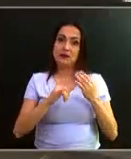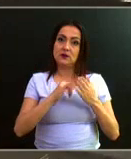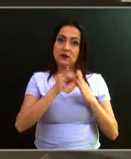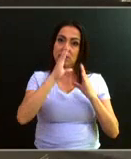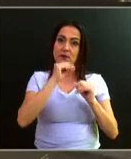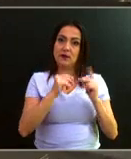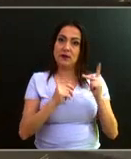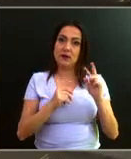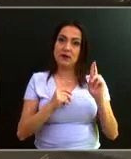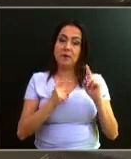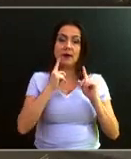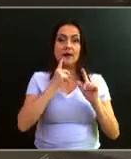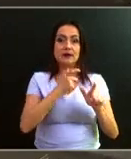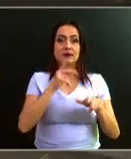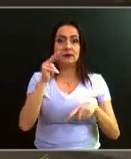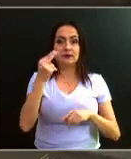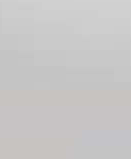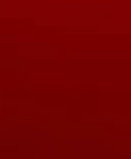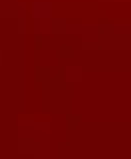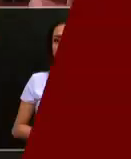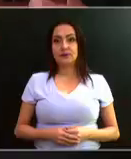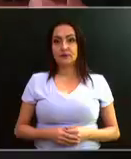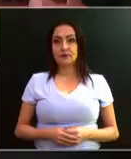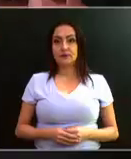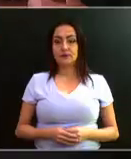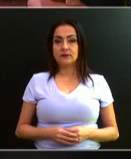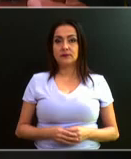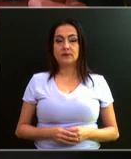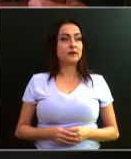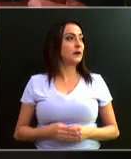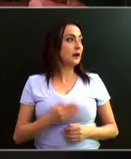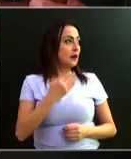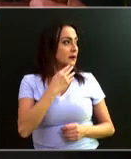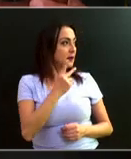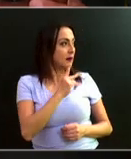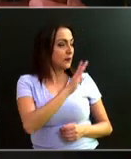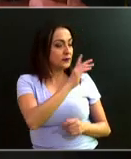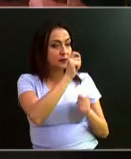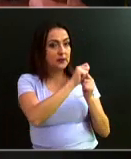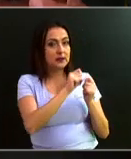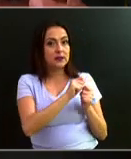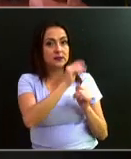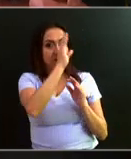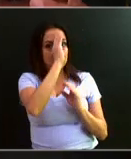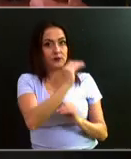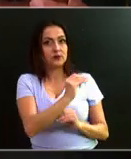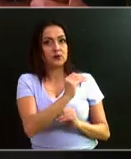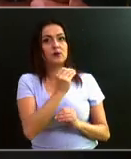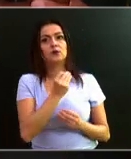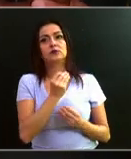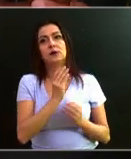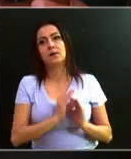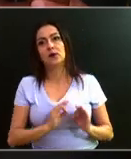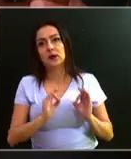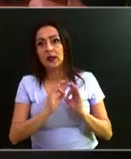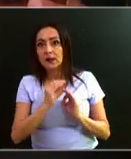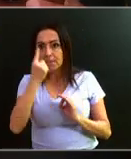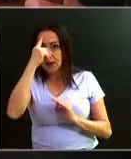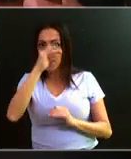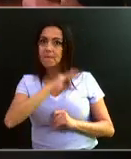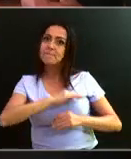informe de Kenneth Rojas para Extra Noticias. Gracias, Kenneth, por el detalle de esta información muy importante para